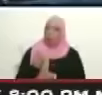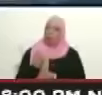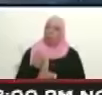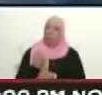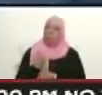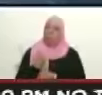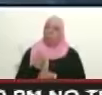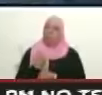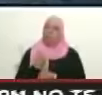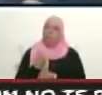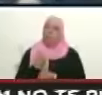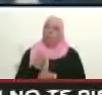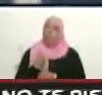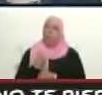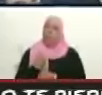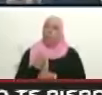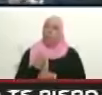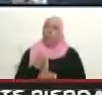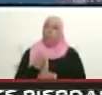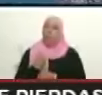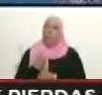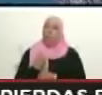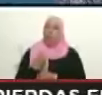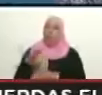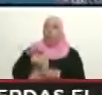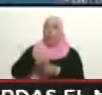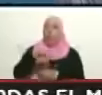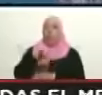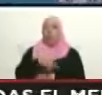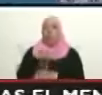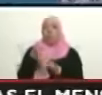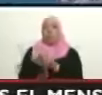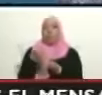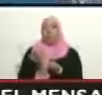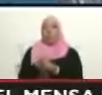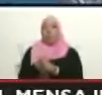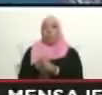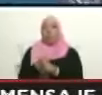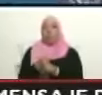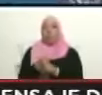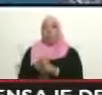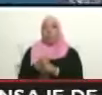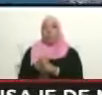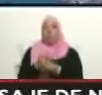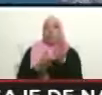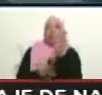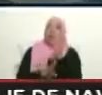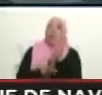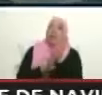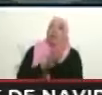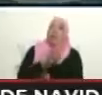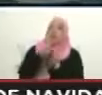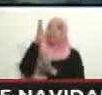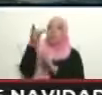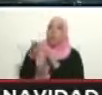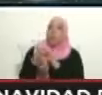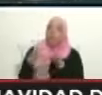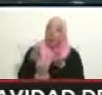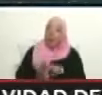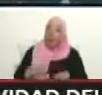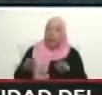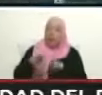para crear dentro de la universidad un ala de desarrollo de